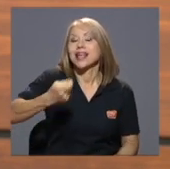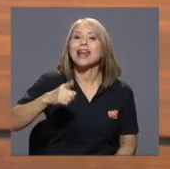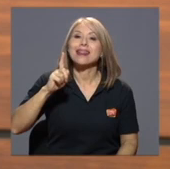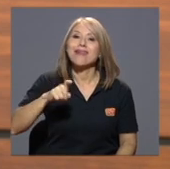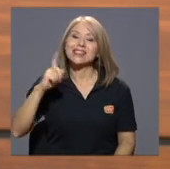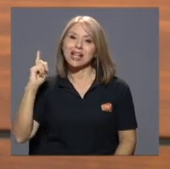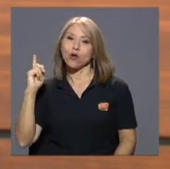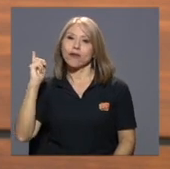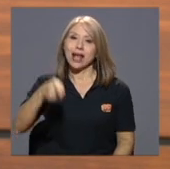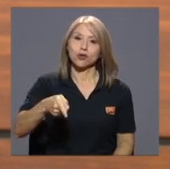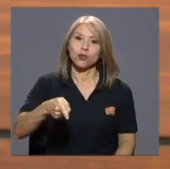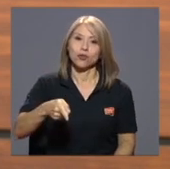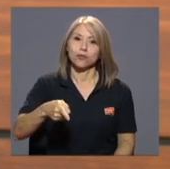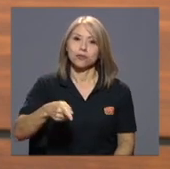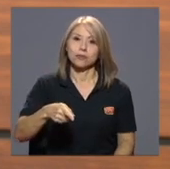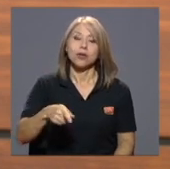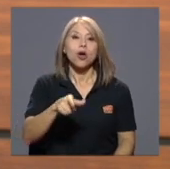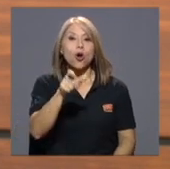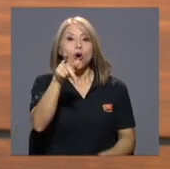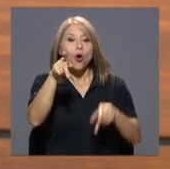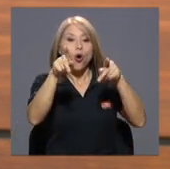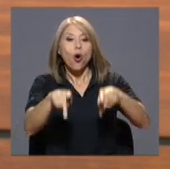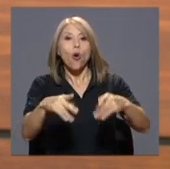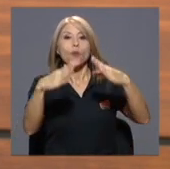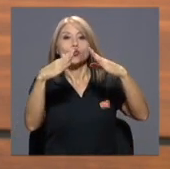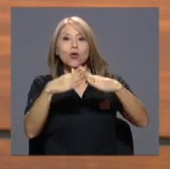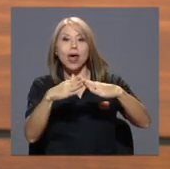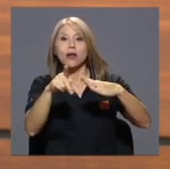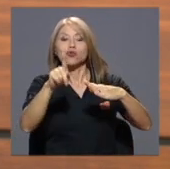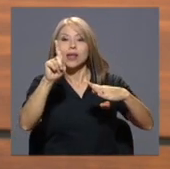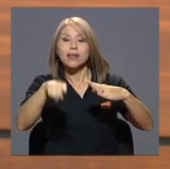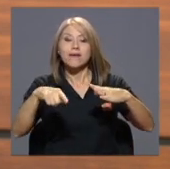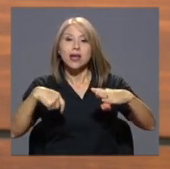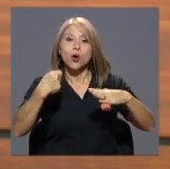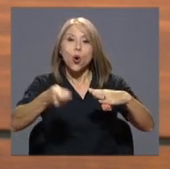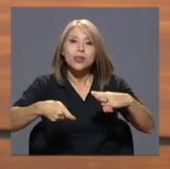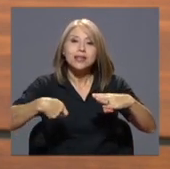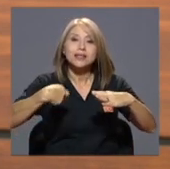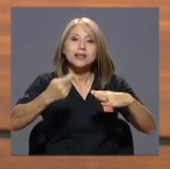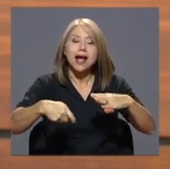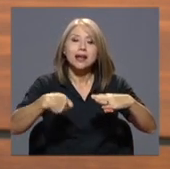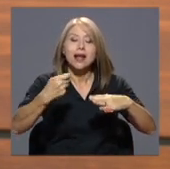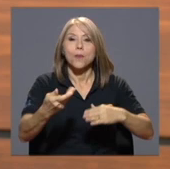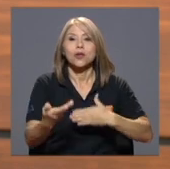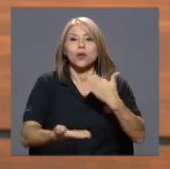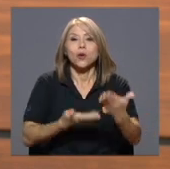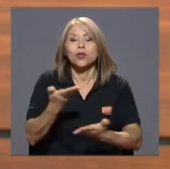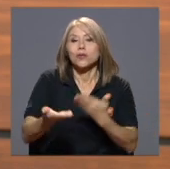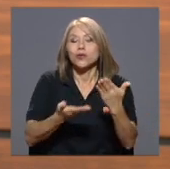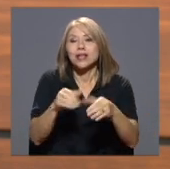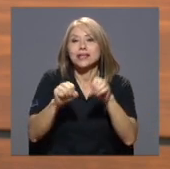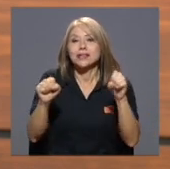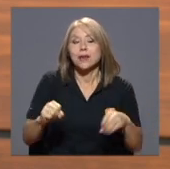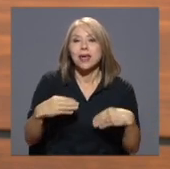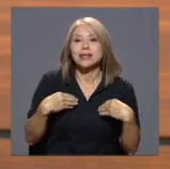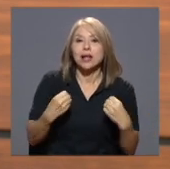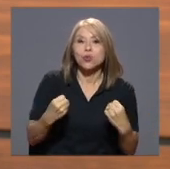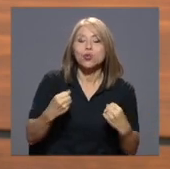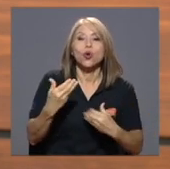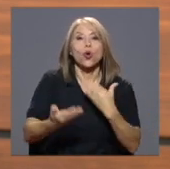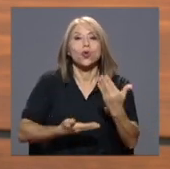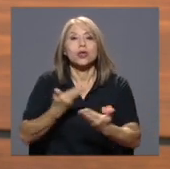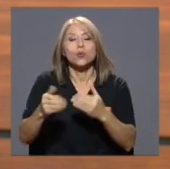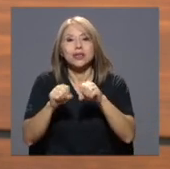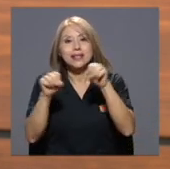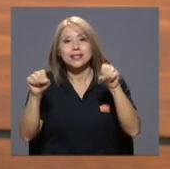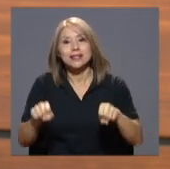como ciudadano, usted debería cotizar hasta porque contribuye al sistema de salud, contribuye al sistema